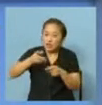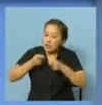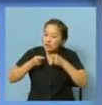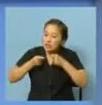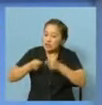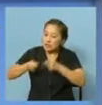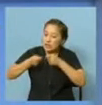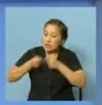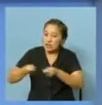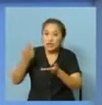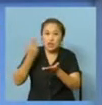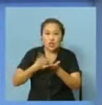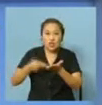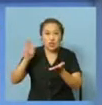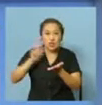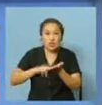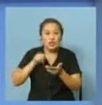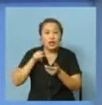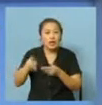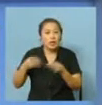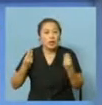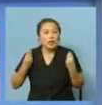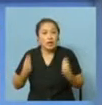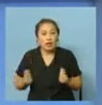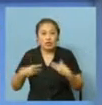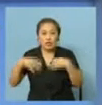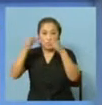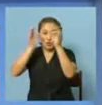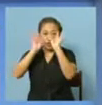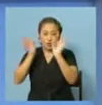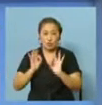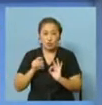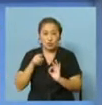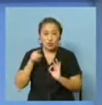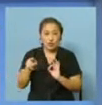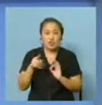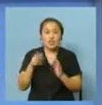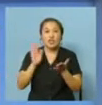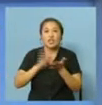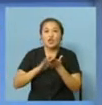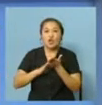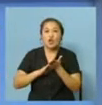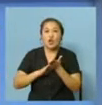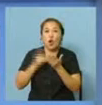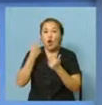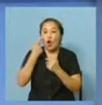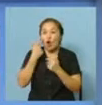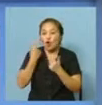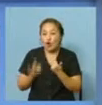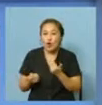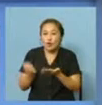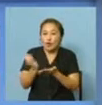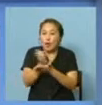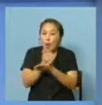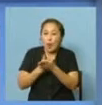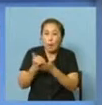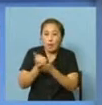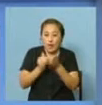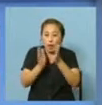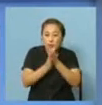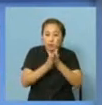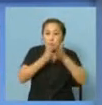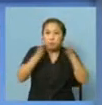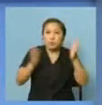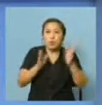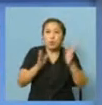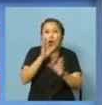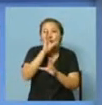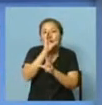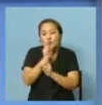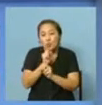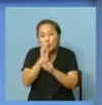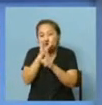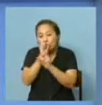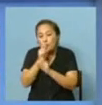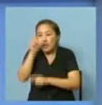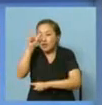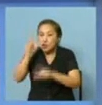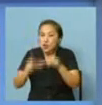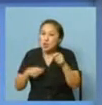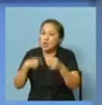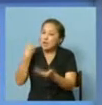insistir se trata de un proyecto que tiene que ver con regular los tiempos de espera que tienen que soportar los consumidores